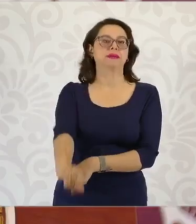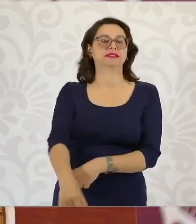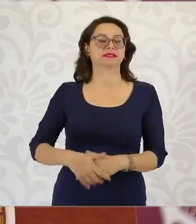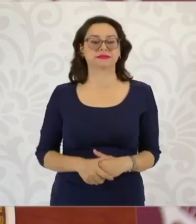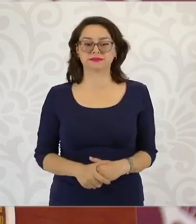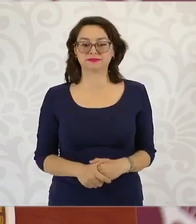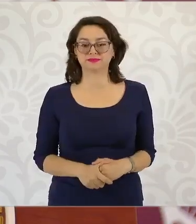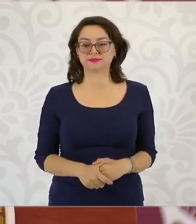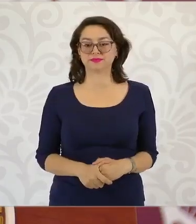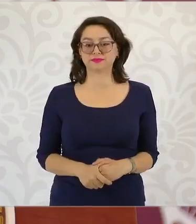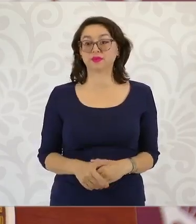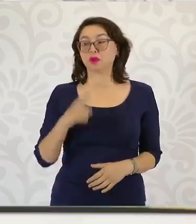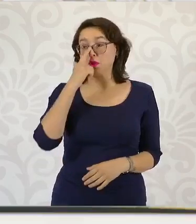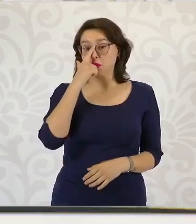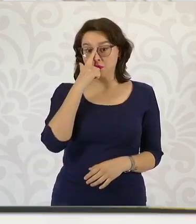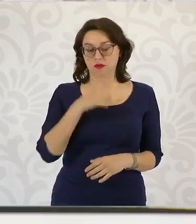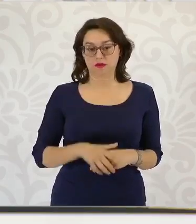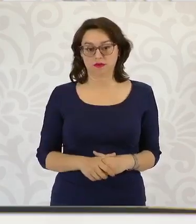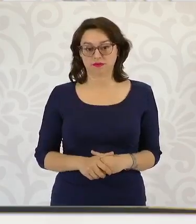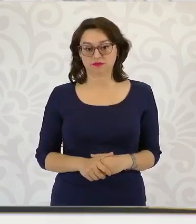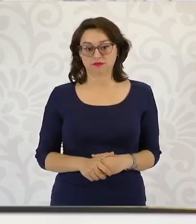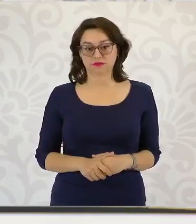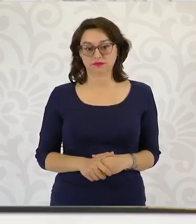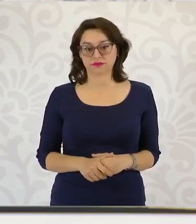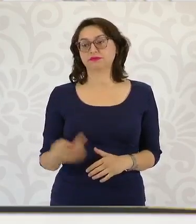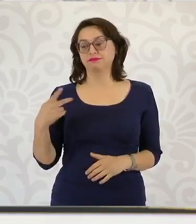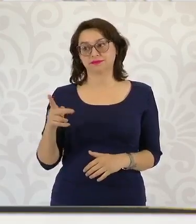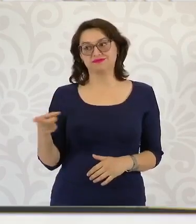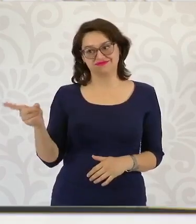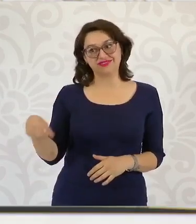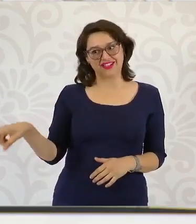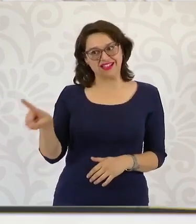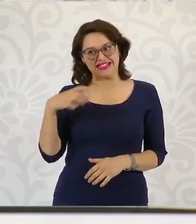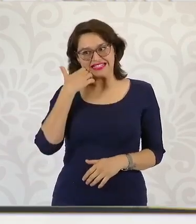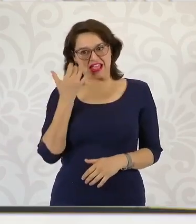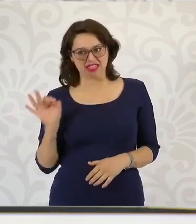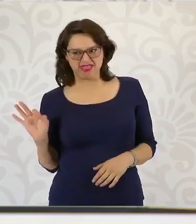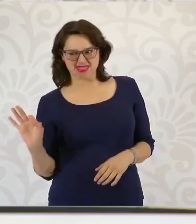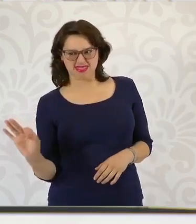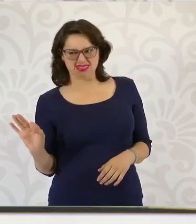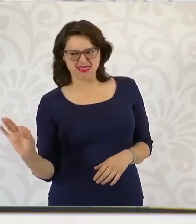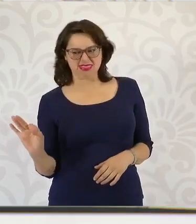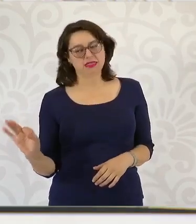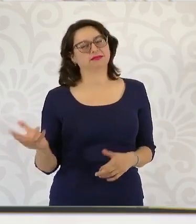Lo que pasa es que lo que quisieron hacer fue justamente eso, este